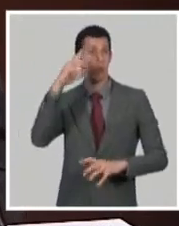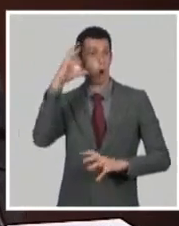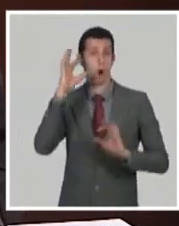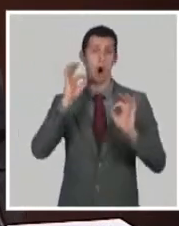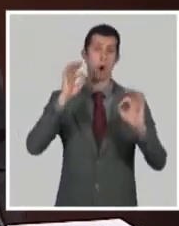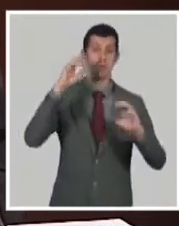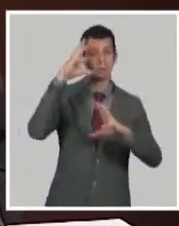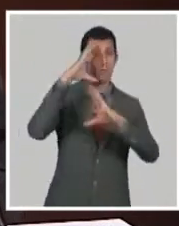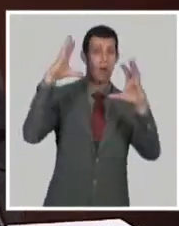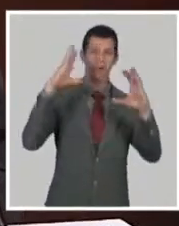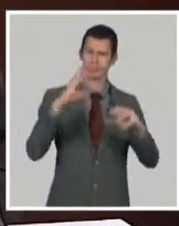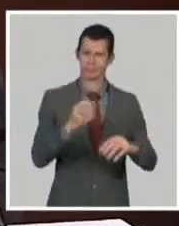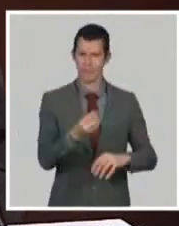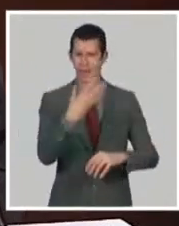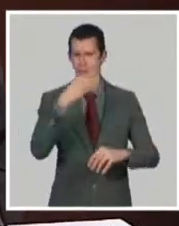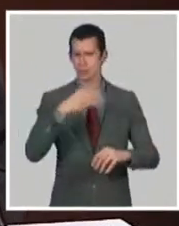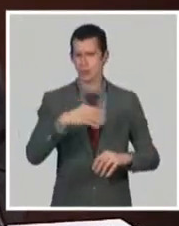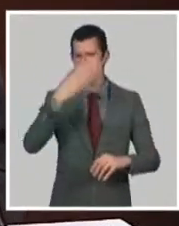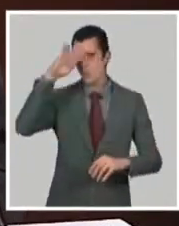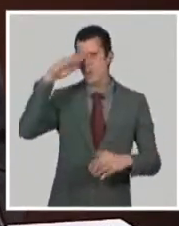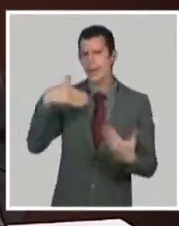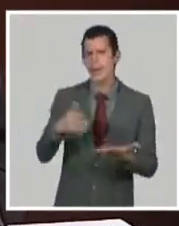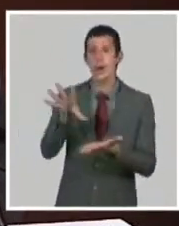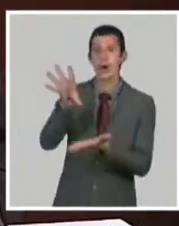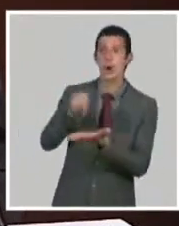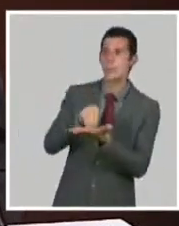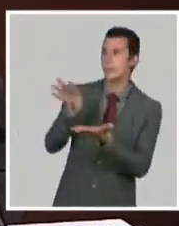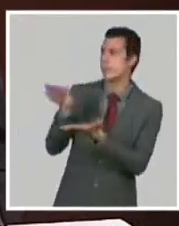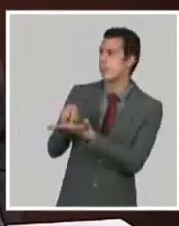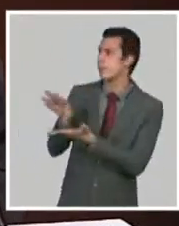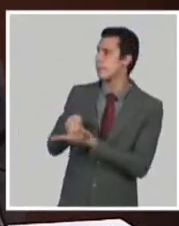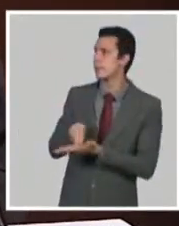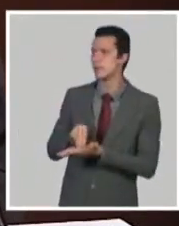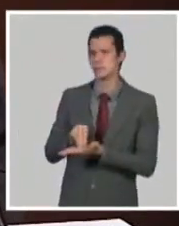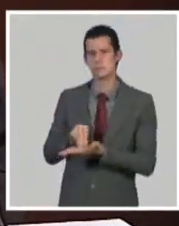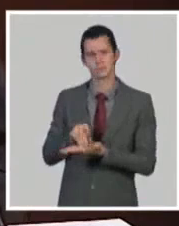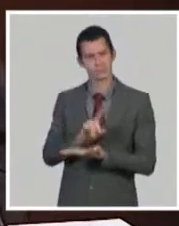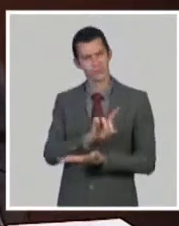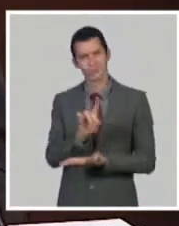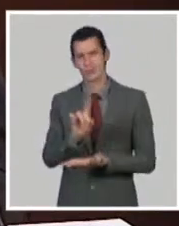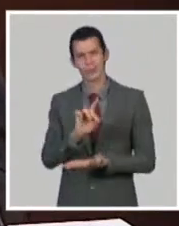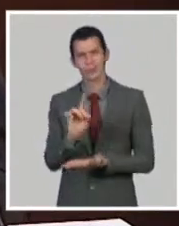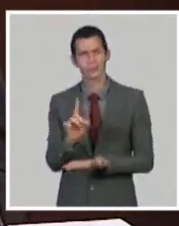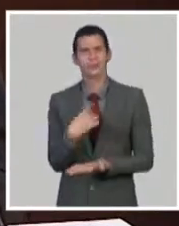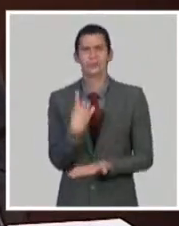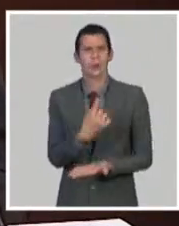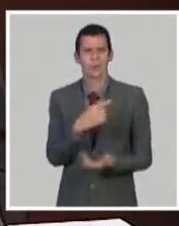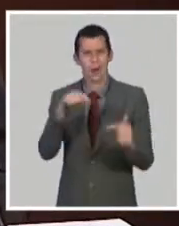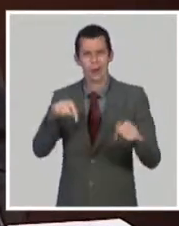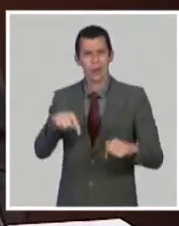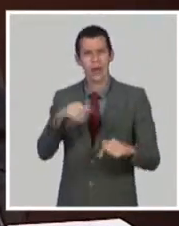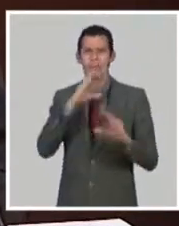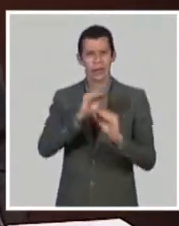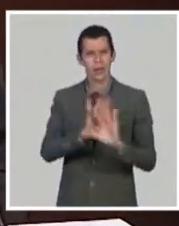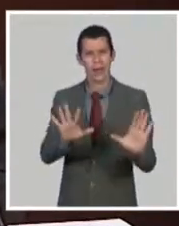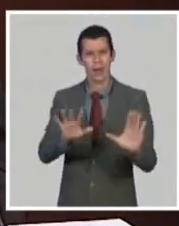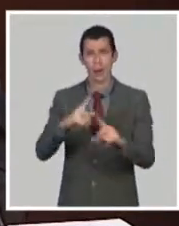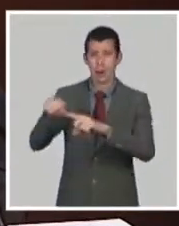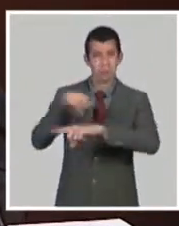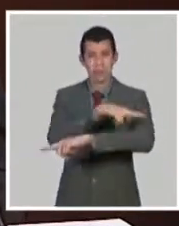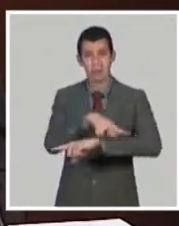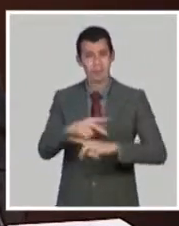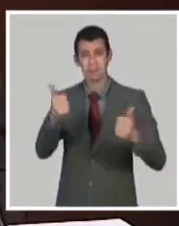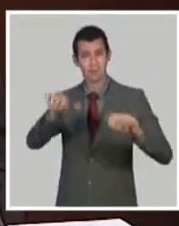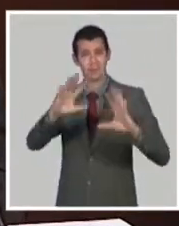nuestras capacidades instaladas en todas nuestras instituciones son suficientes para poder enfrentar el desarrollo clínico y de